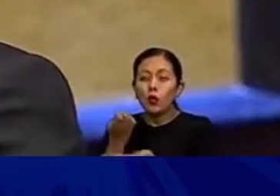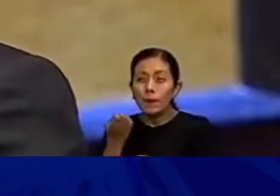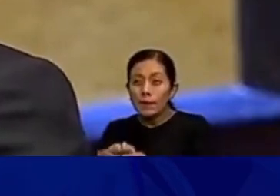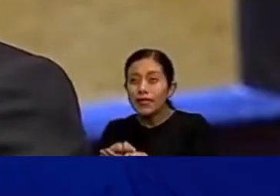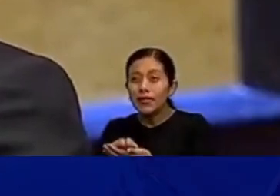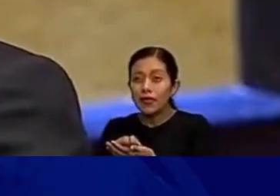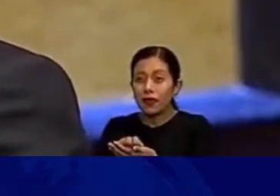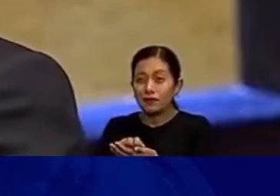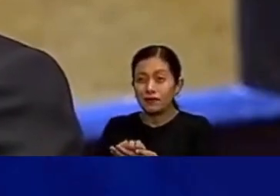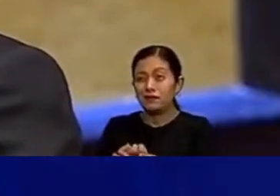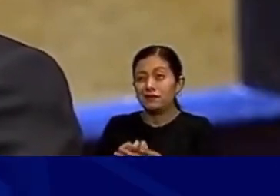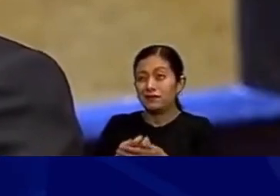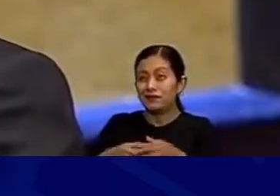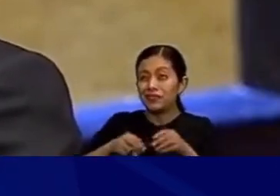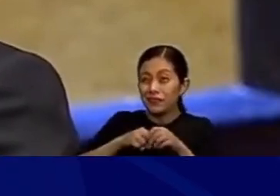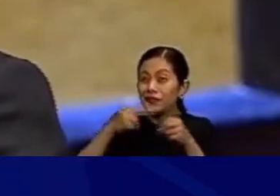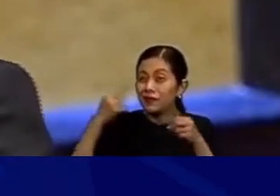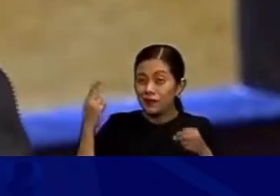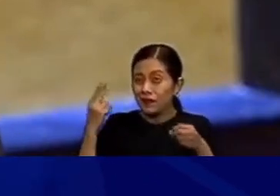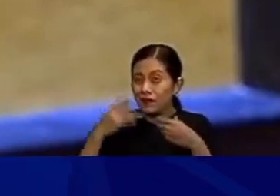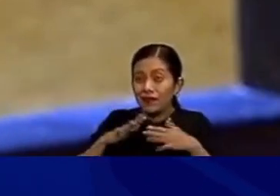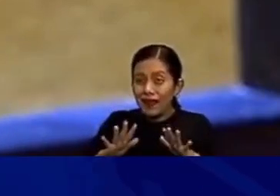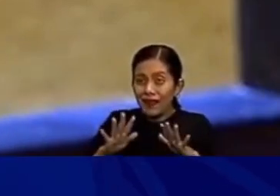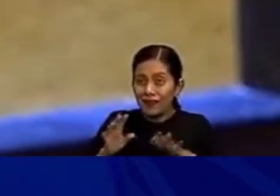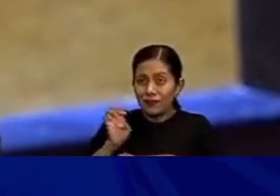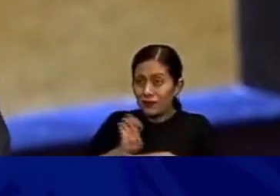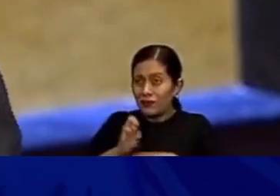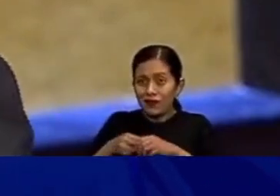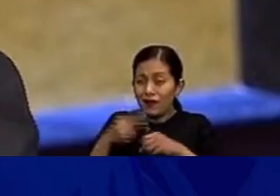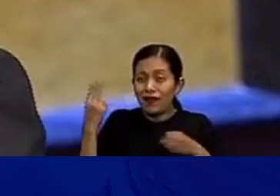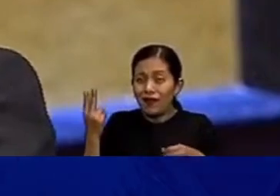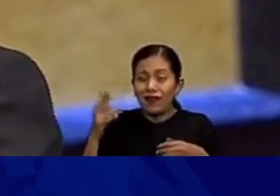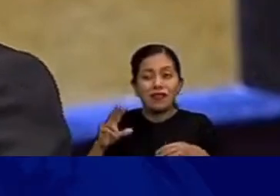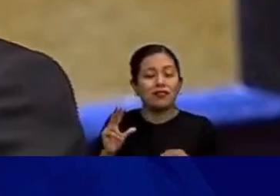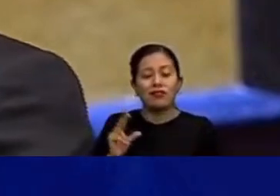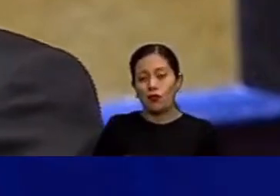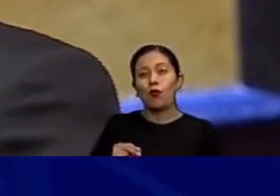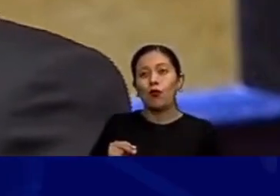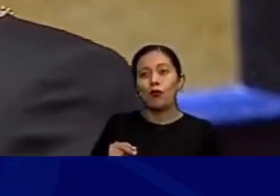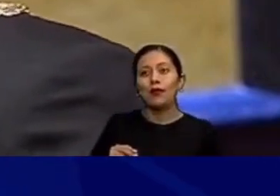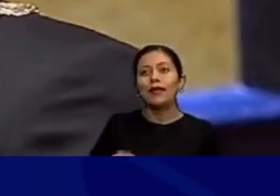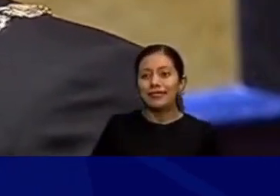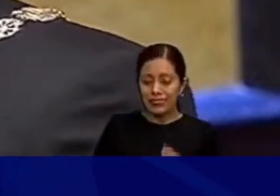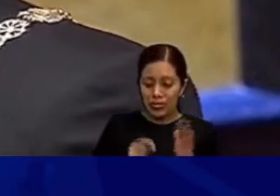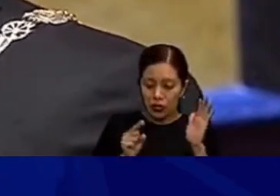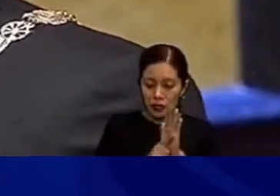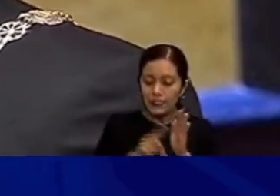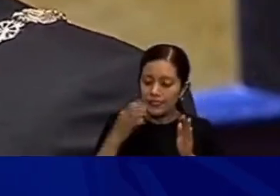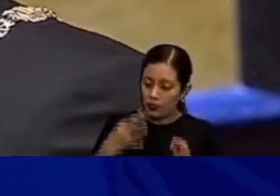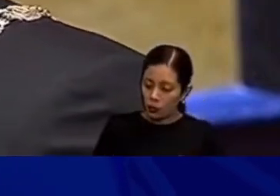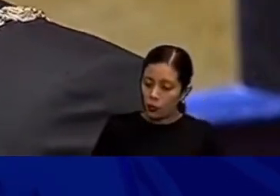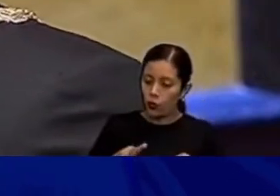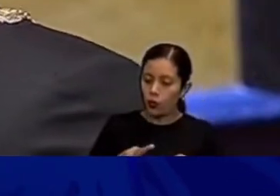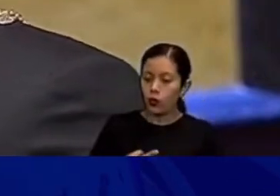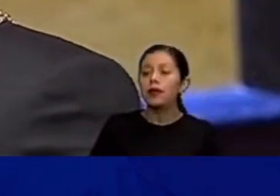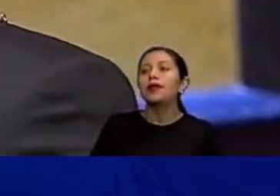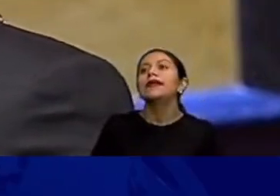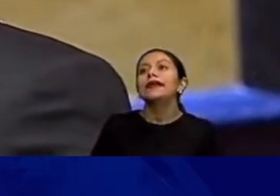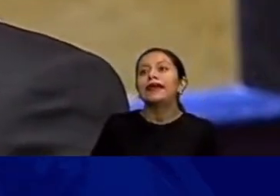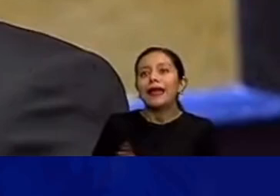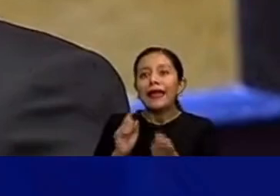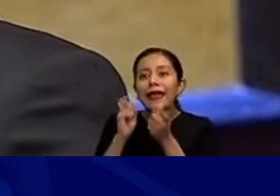a abandonar a los ecuatorianos y cumplimos con el desarrollo social. No solo cumplimos, sino que mejoramos las condiciones de vida de los